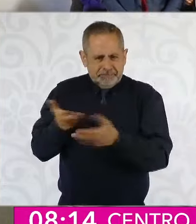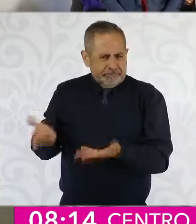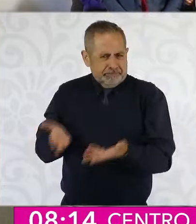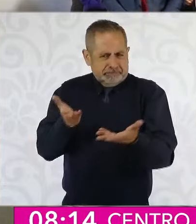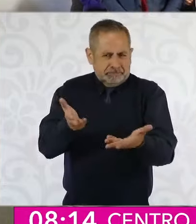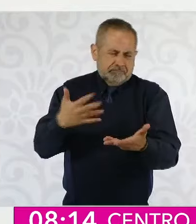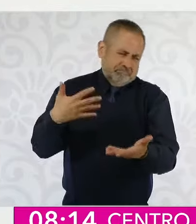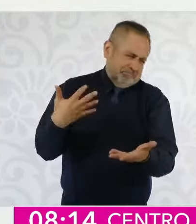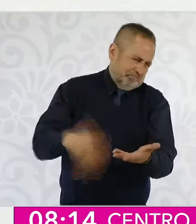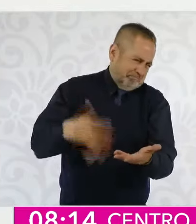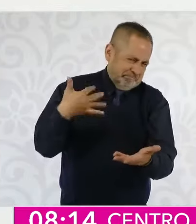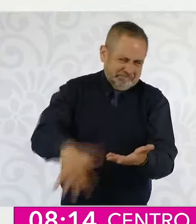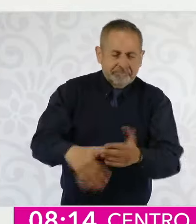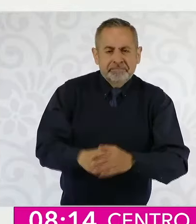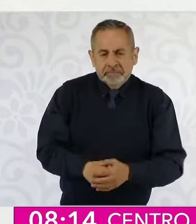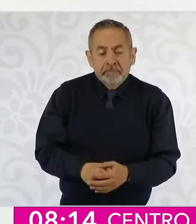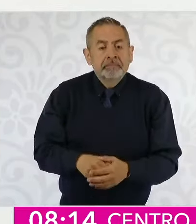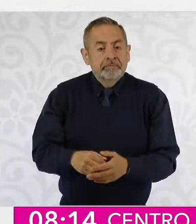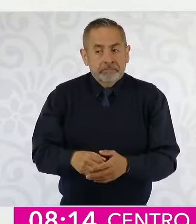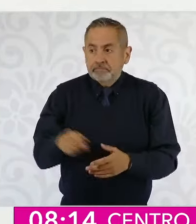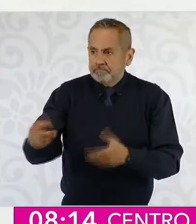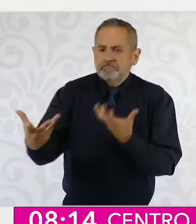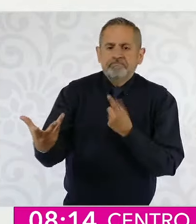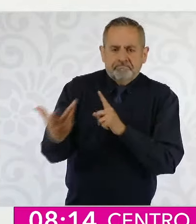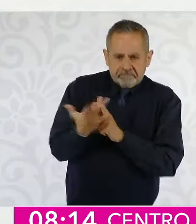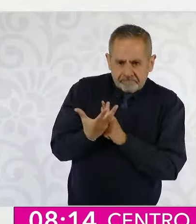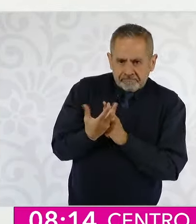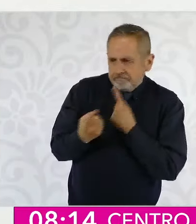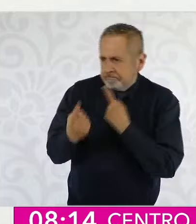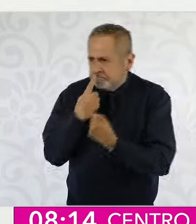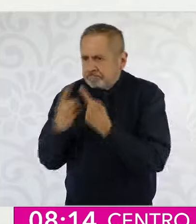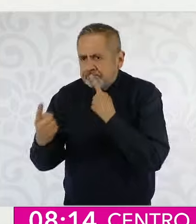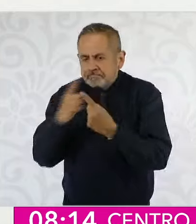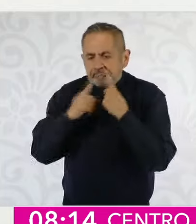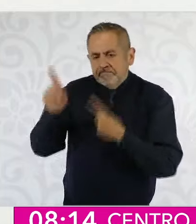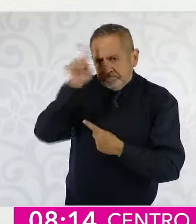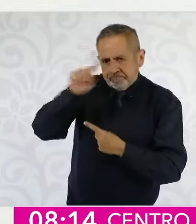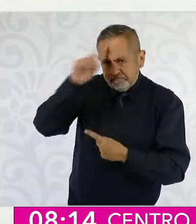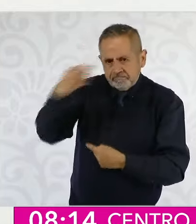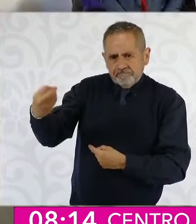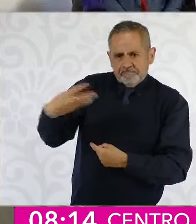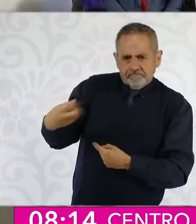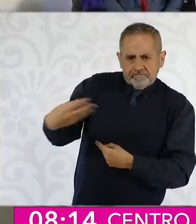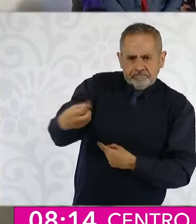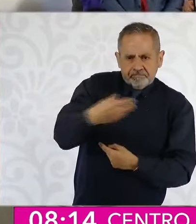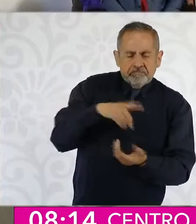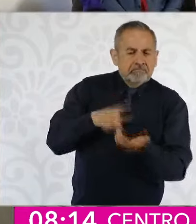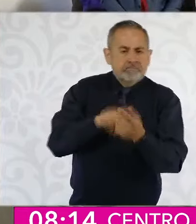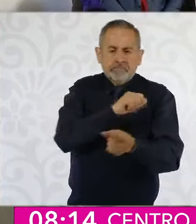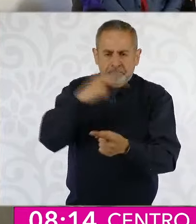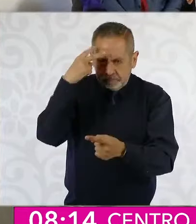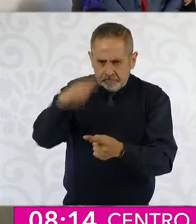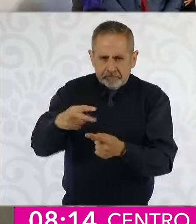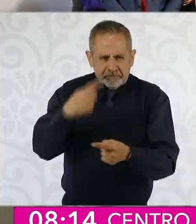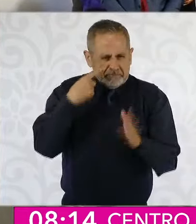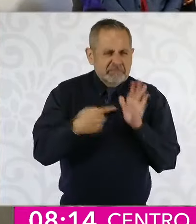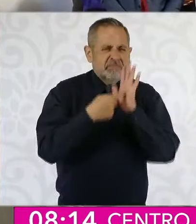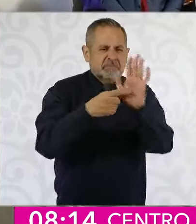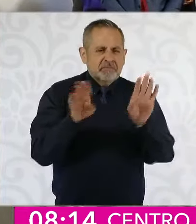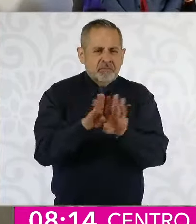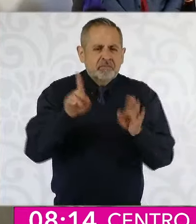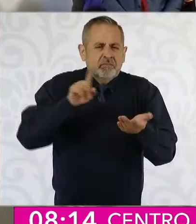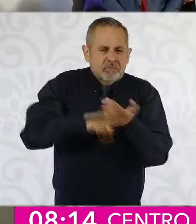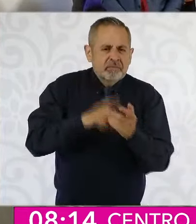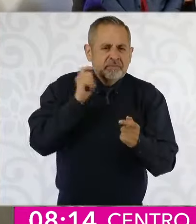presentar un ejemplo de lo que se estará buscando hacer en cada sector con la Estrategia Nacional de